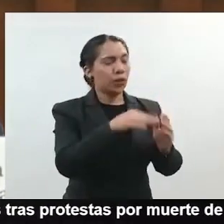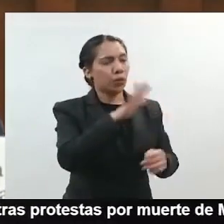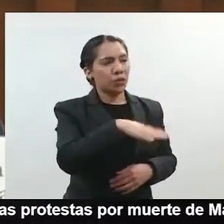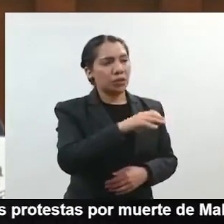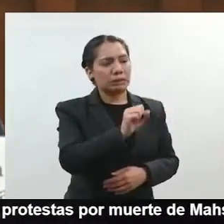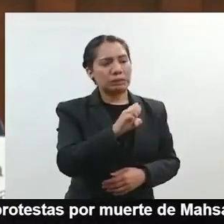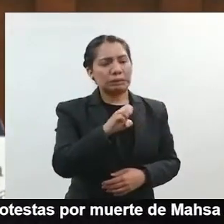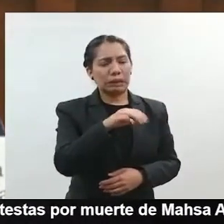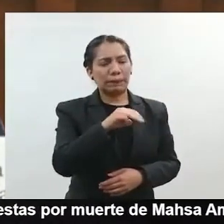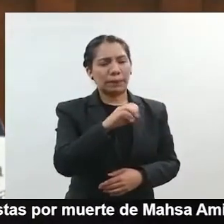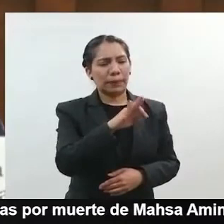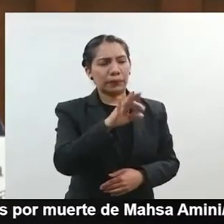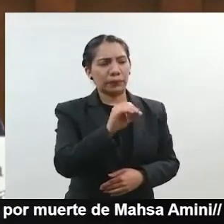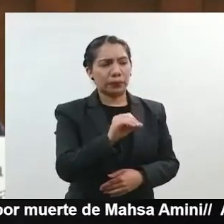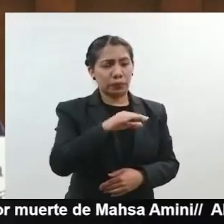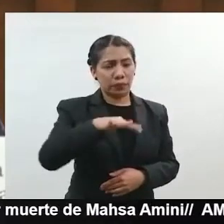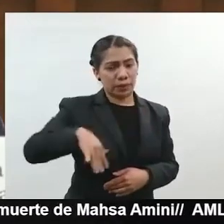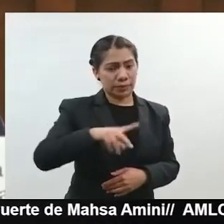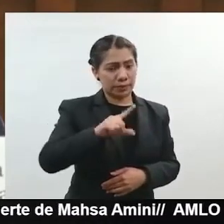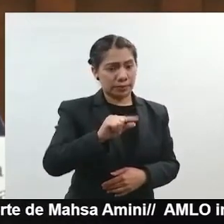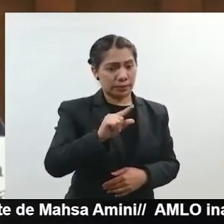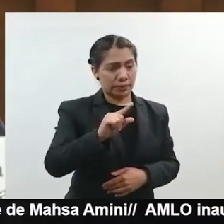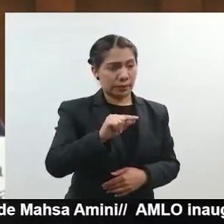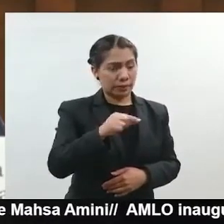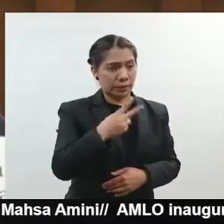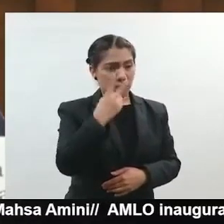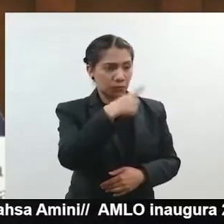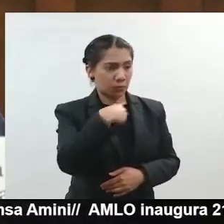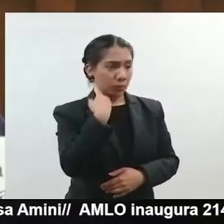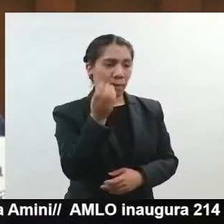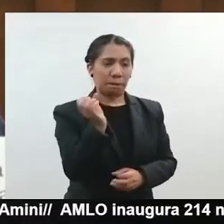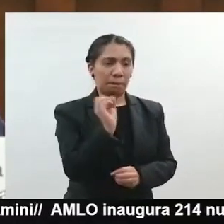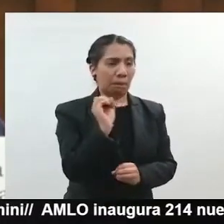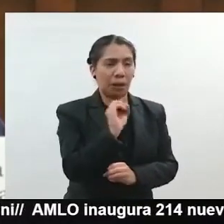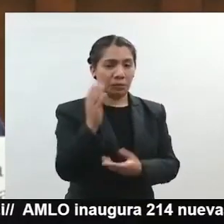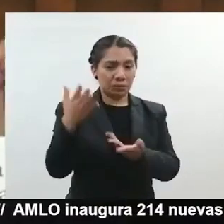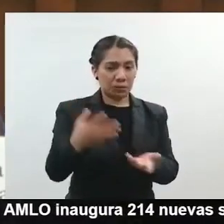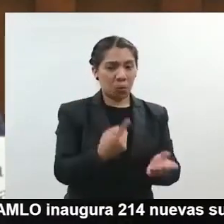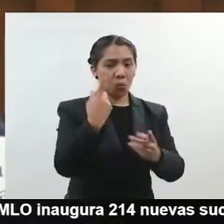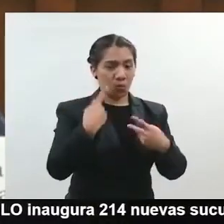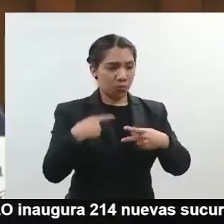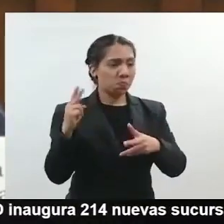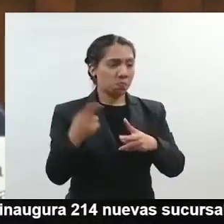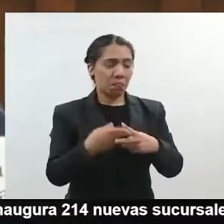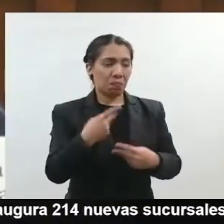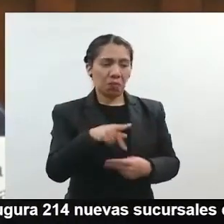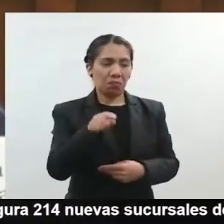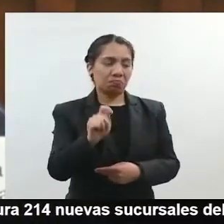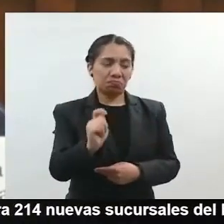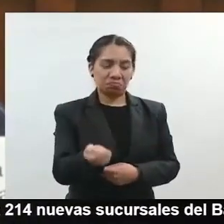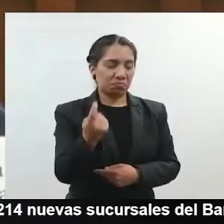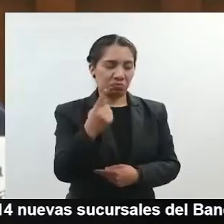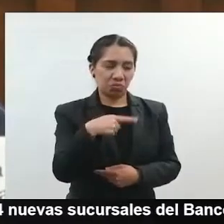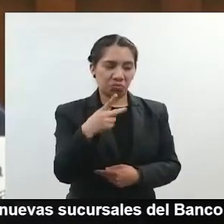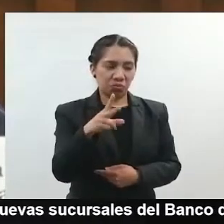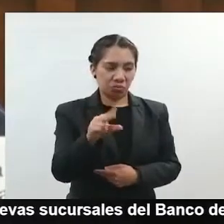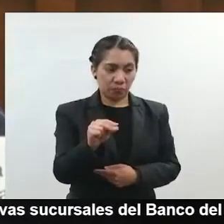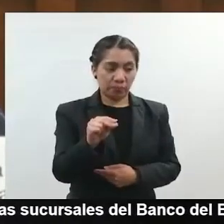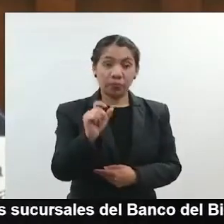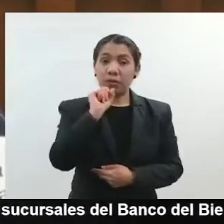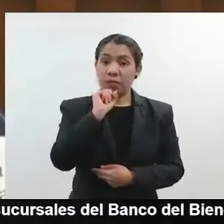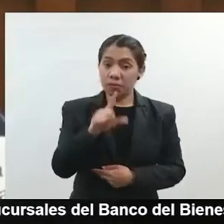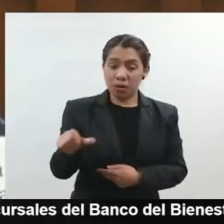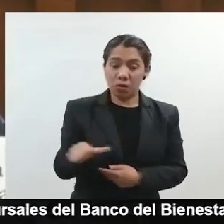en las últimas 72 horas. Llegó uno, pero no es él. También se refieren las conversaciones